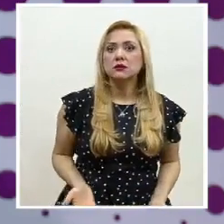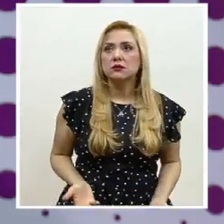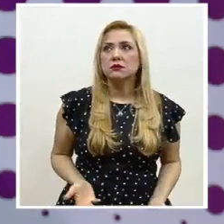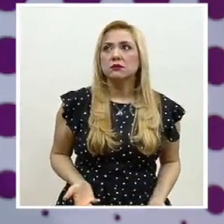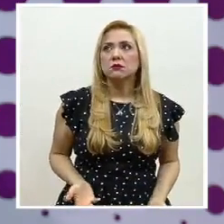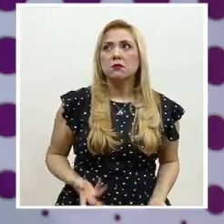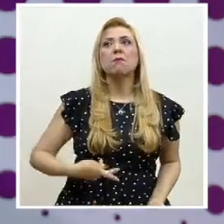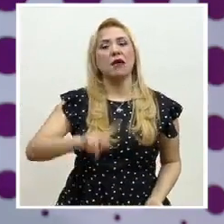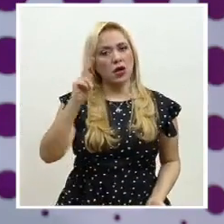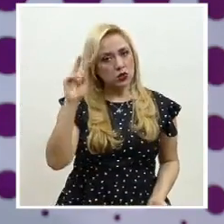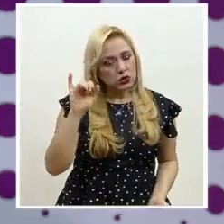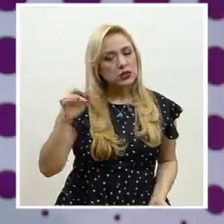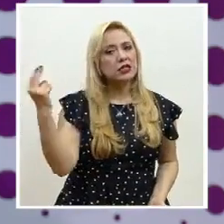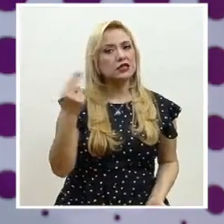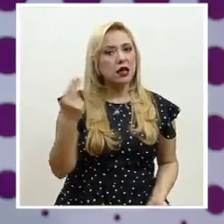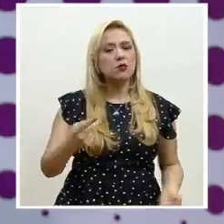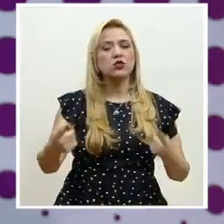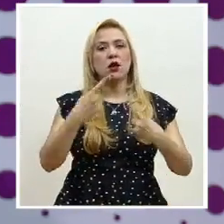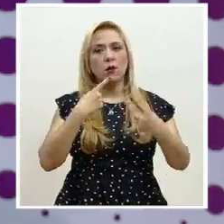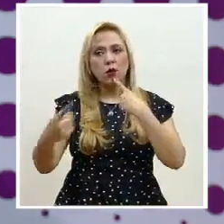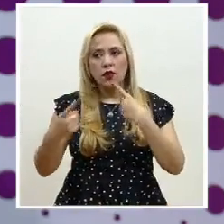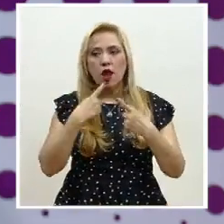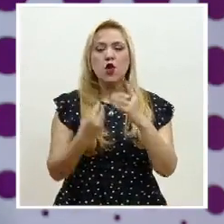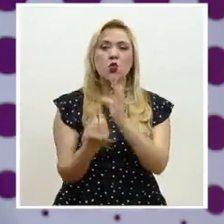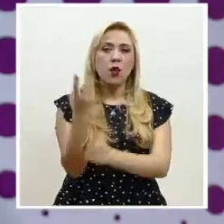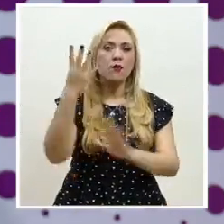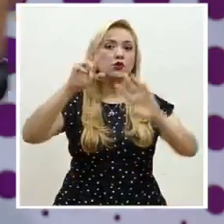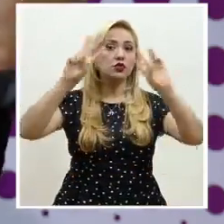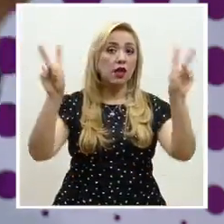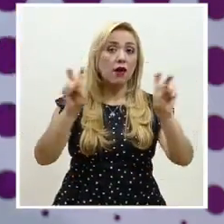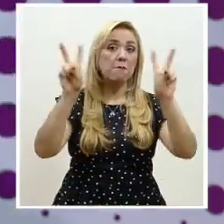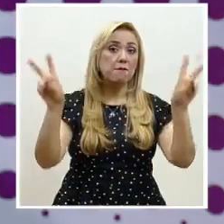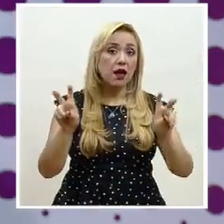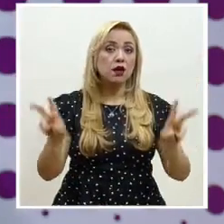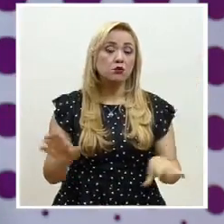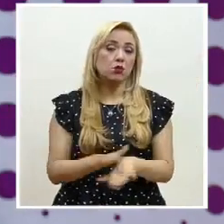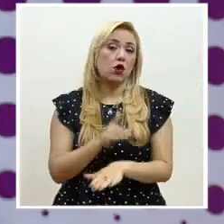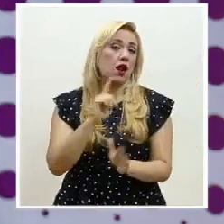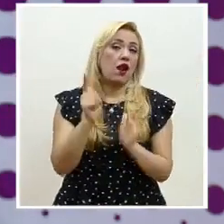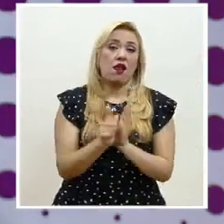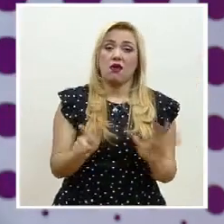esa precisión. Entonces tenemos que abordar los nuevos temas. ¿Por qué? Porque el derecho cambiante, ¿no?